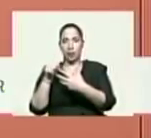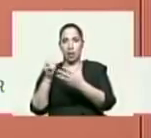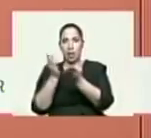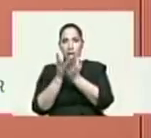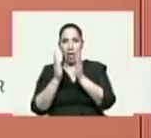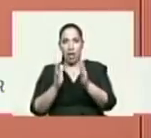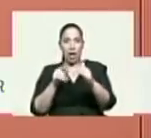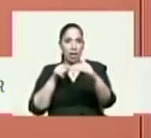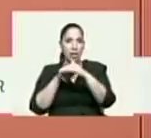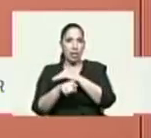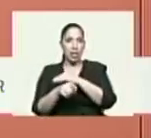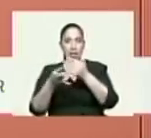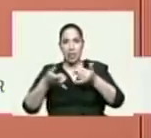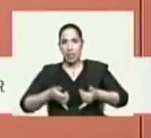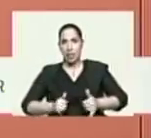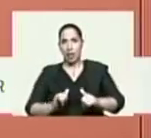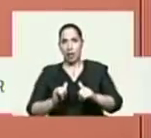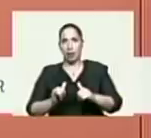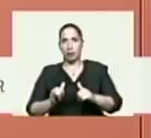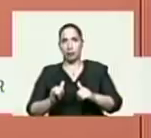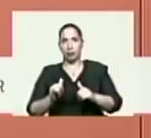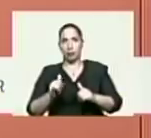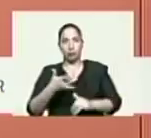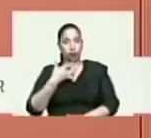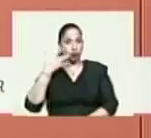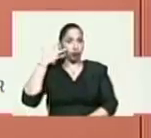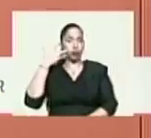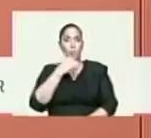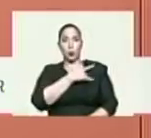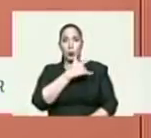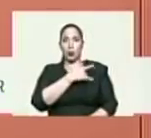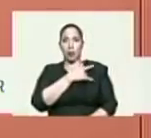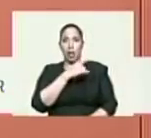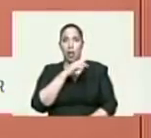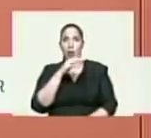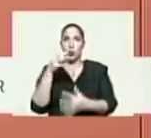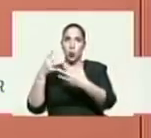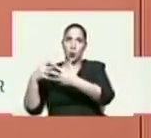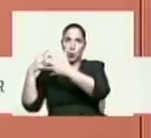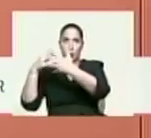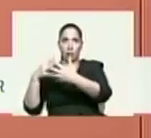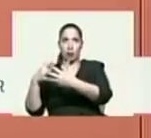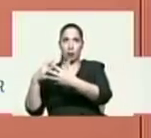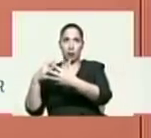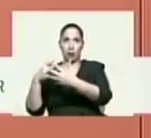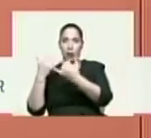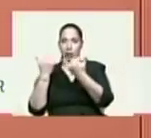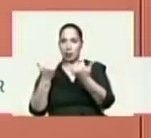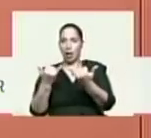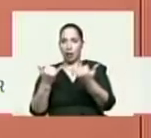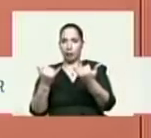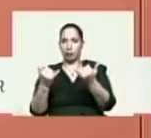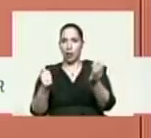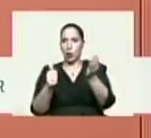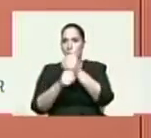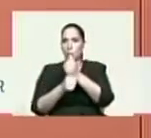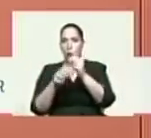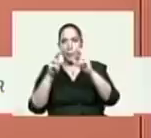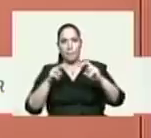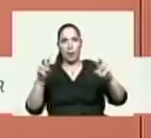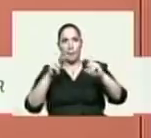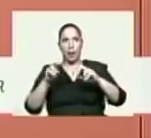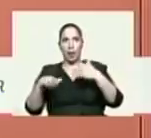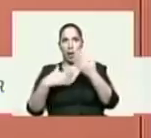hijas en prestigiosas universidades norteamericanas, y ya se encontró en las investigaciones hasta el